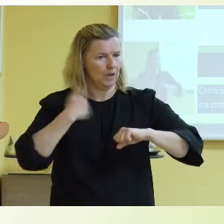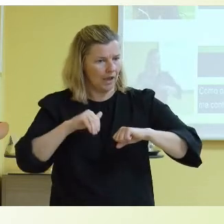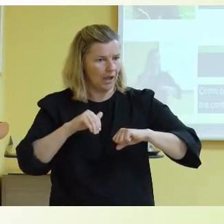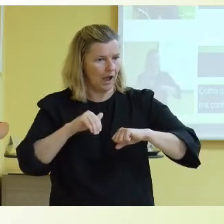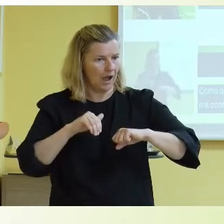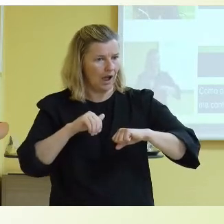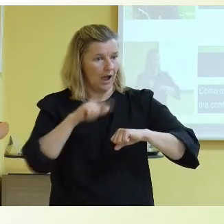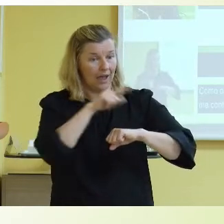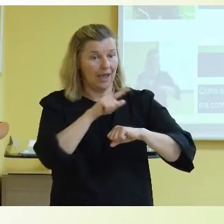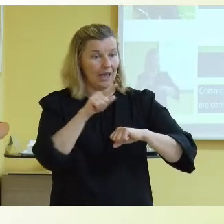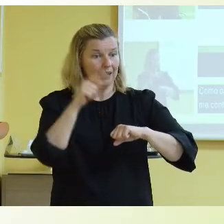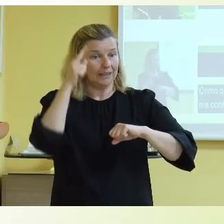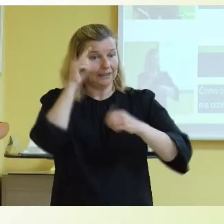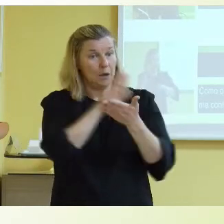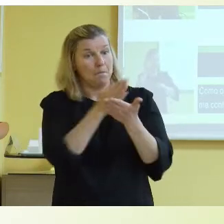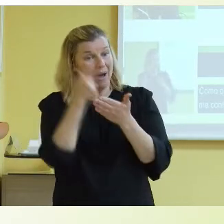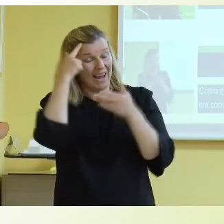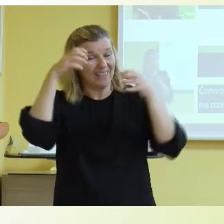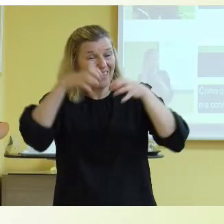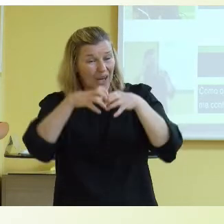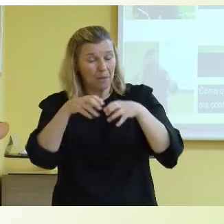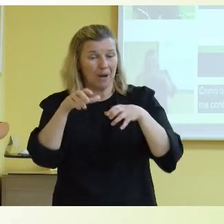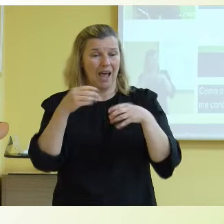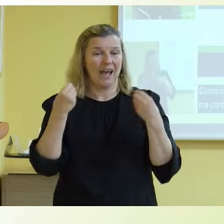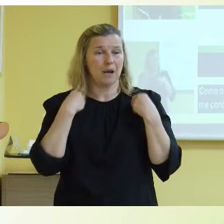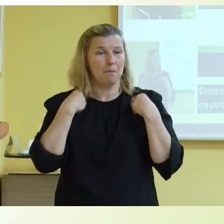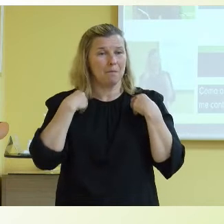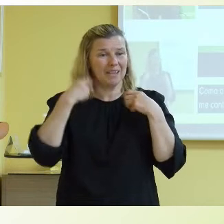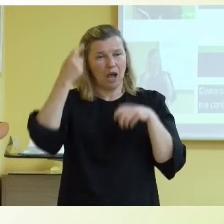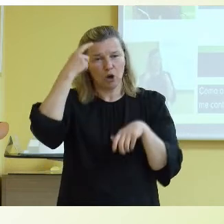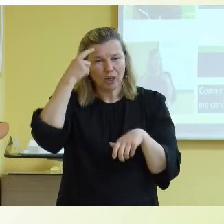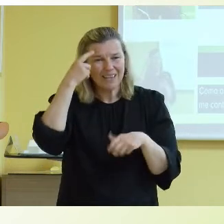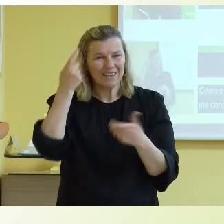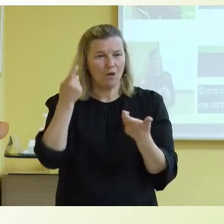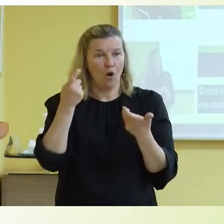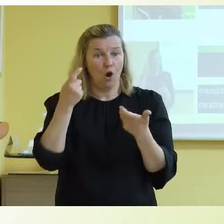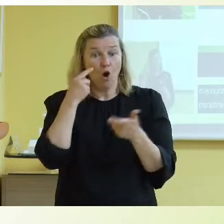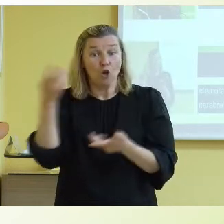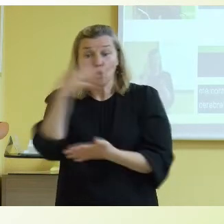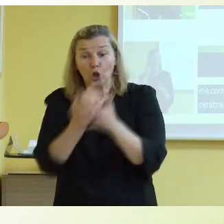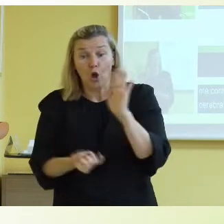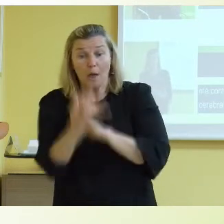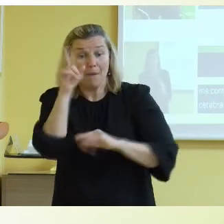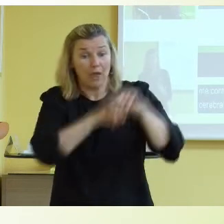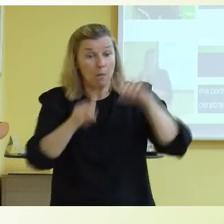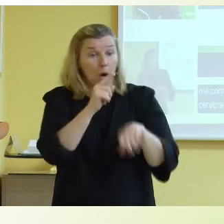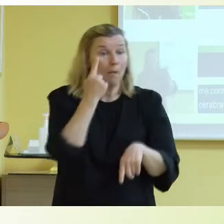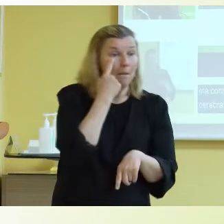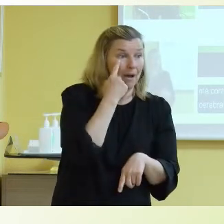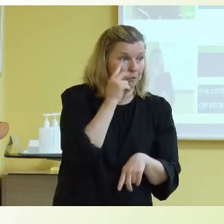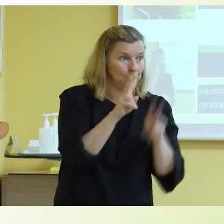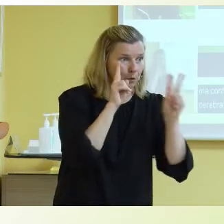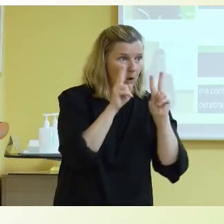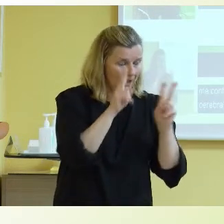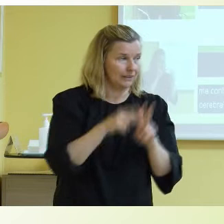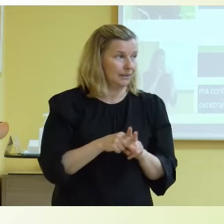la parte cerebral bastante con problemas cognitivos debido a los depósitos de cristales. O sea que en estas enfermedades metabólicas podemos